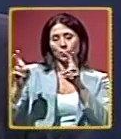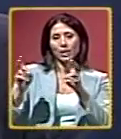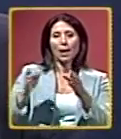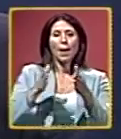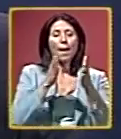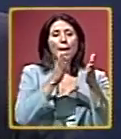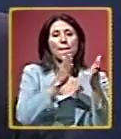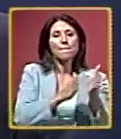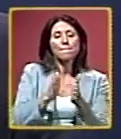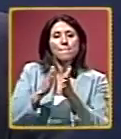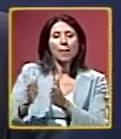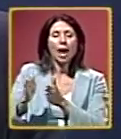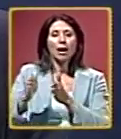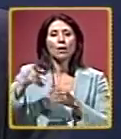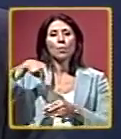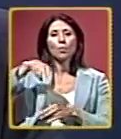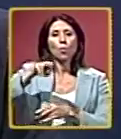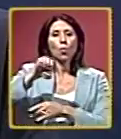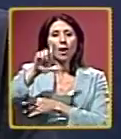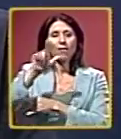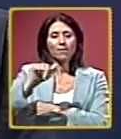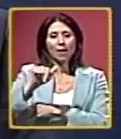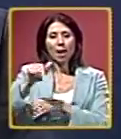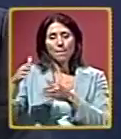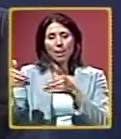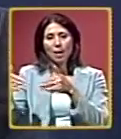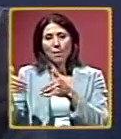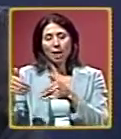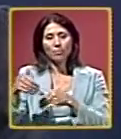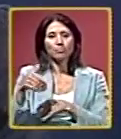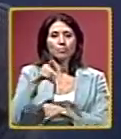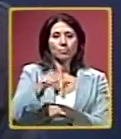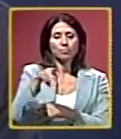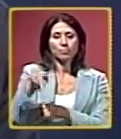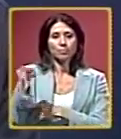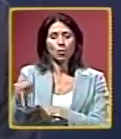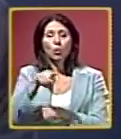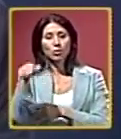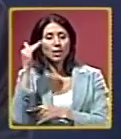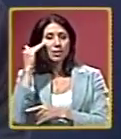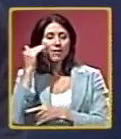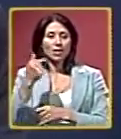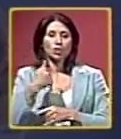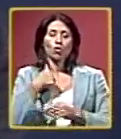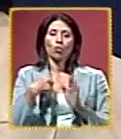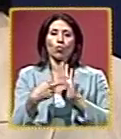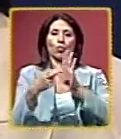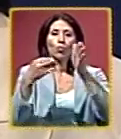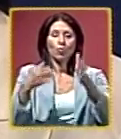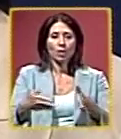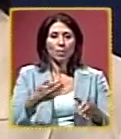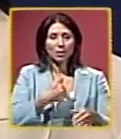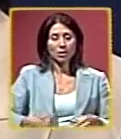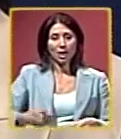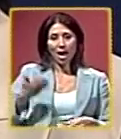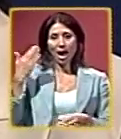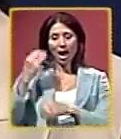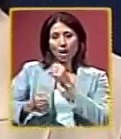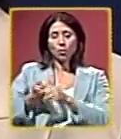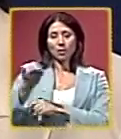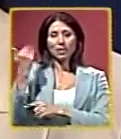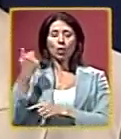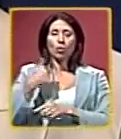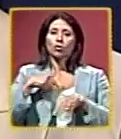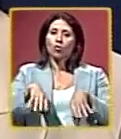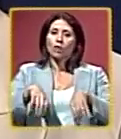Puebla-Panamá, como sabe, yo soy la comisionada presidencial, he sido designada desde el año pasado cuando asumí el cargo de embajadora de Costa Rica en